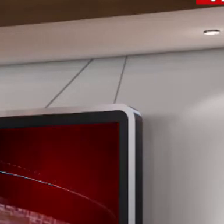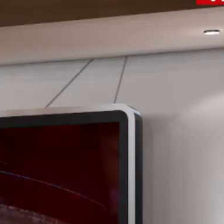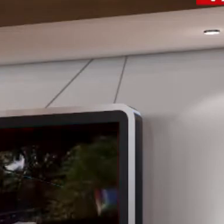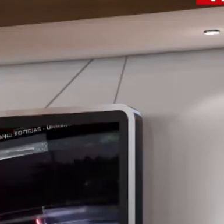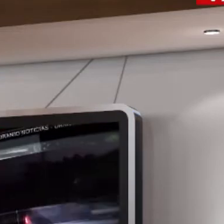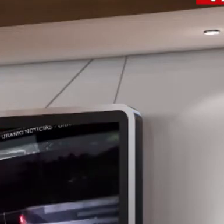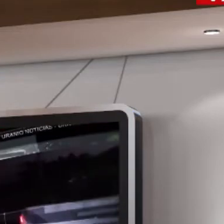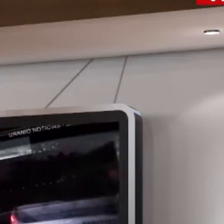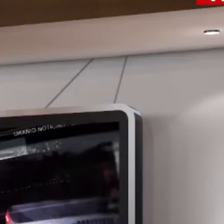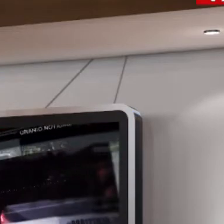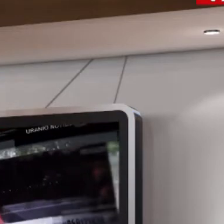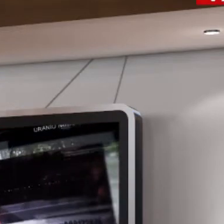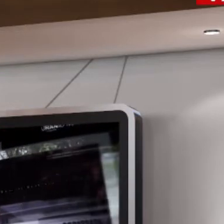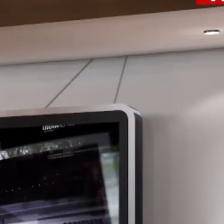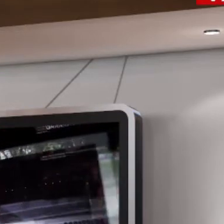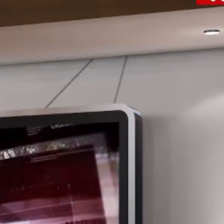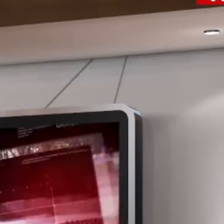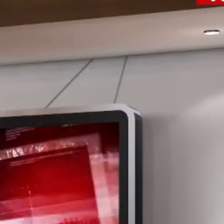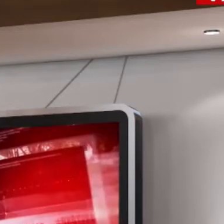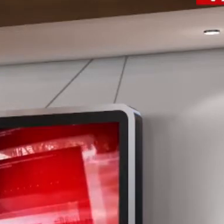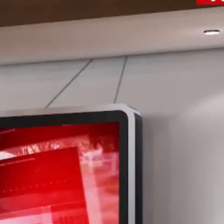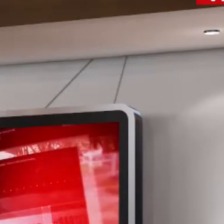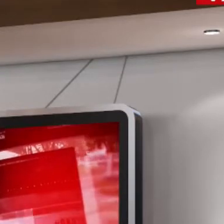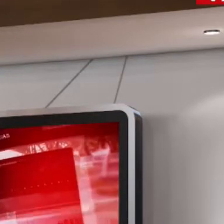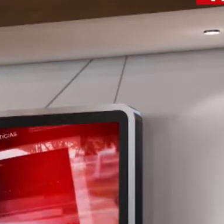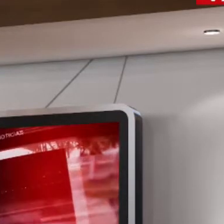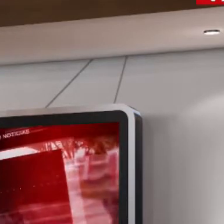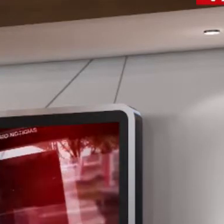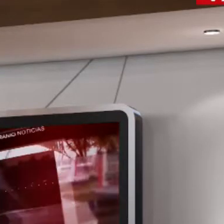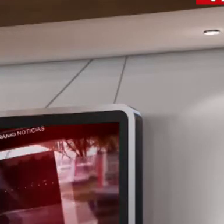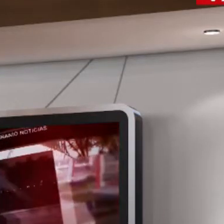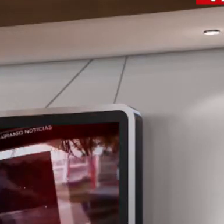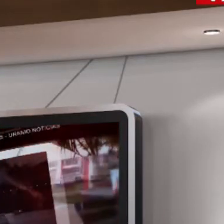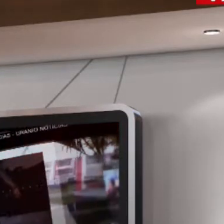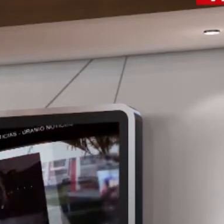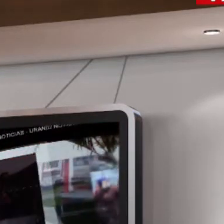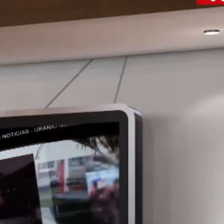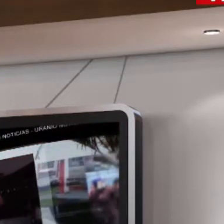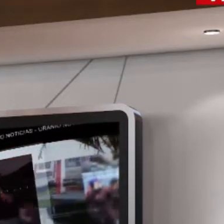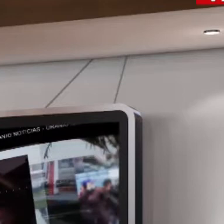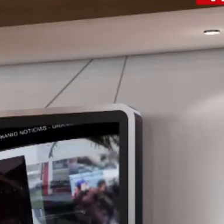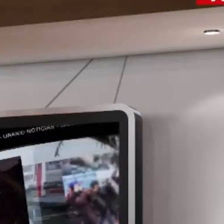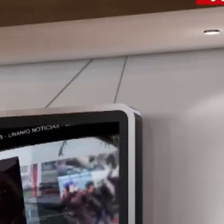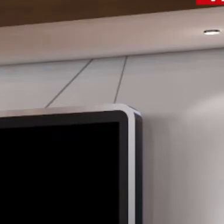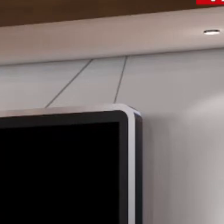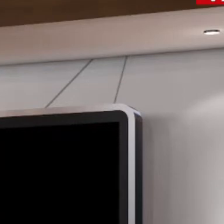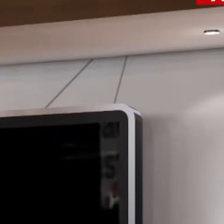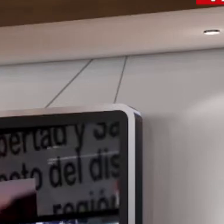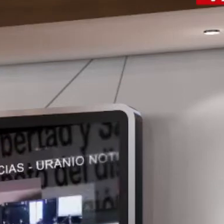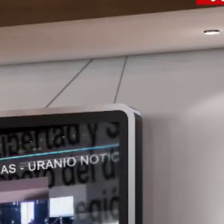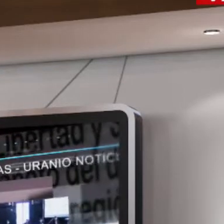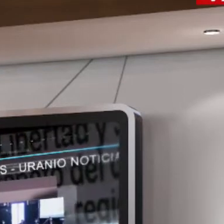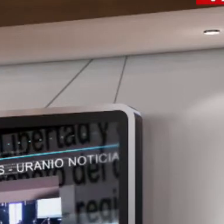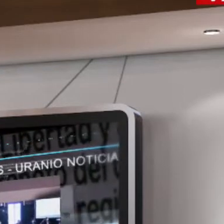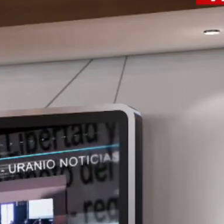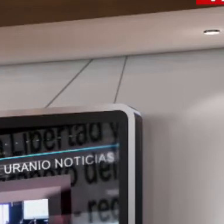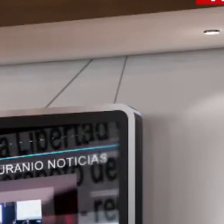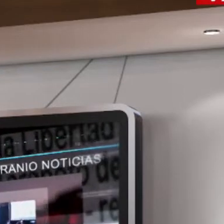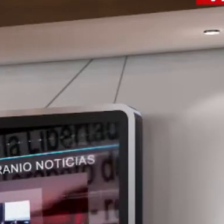2015-2016, hemos traído de ahí expedientes, hemos iniciado el proceso y producto de eso es